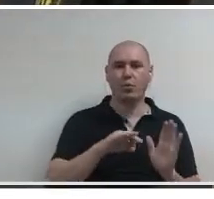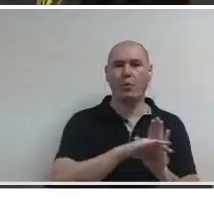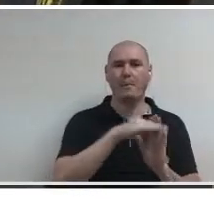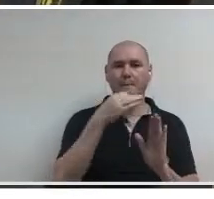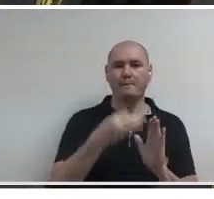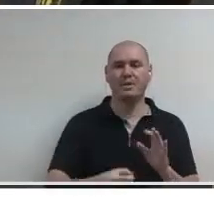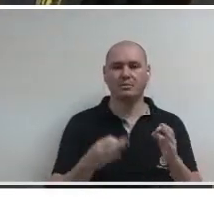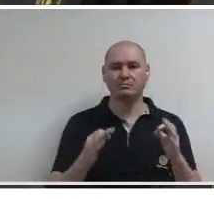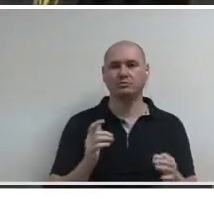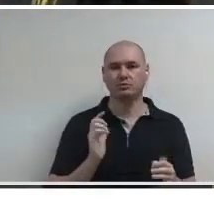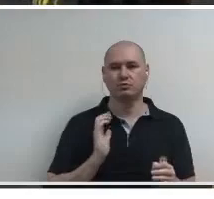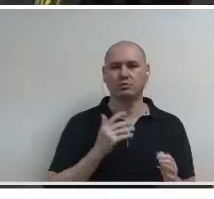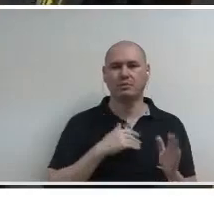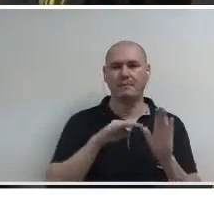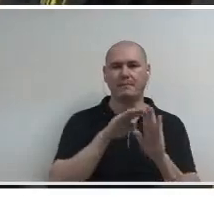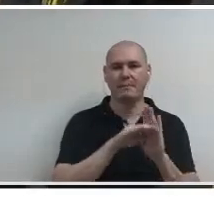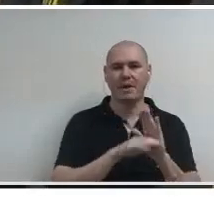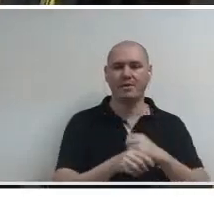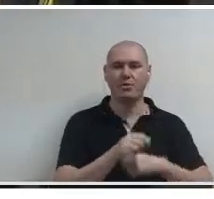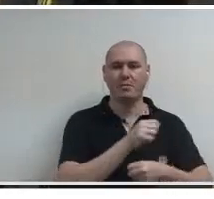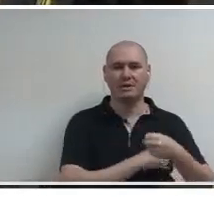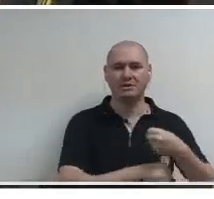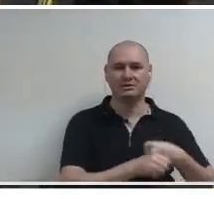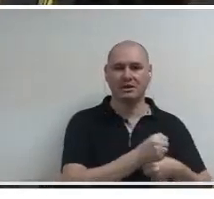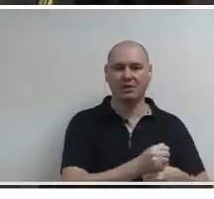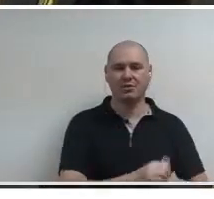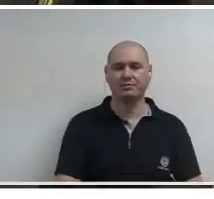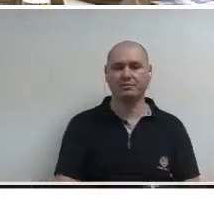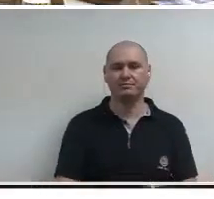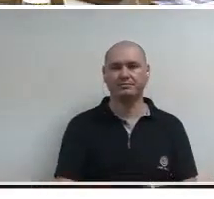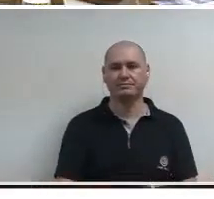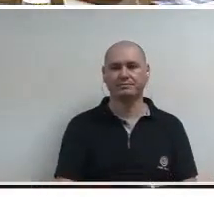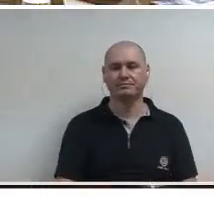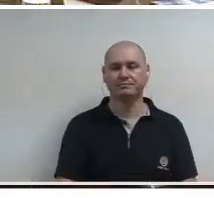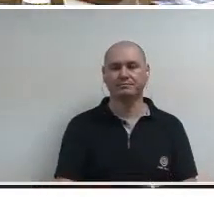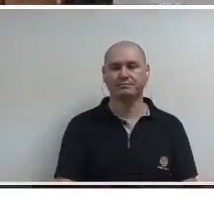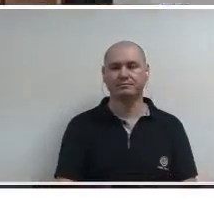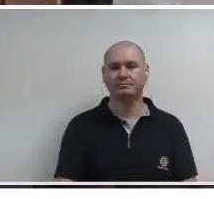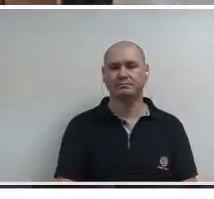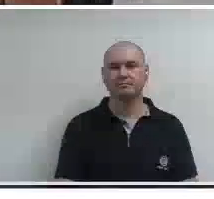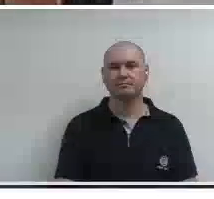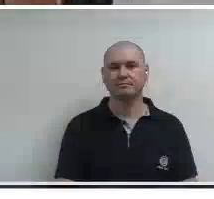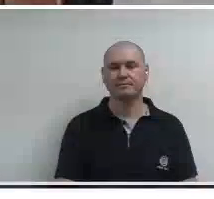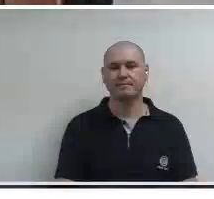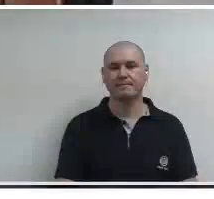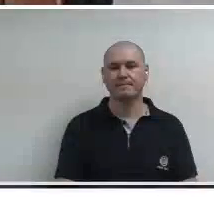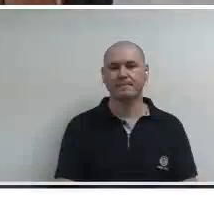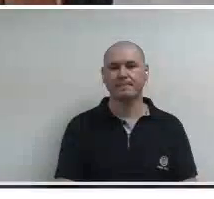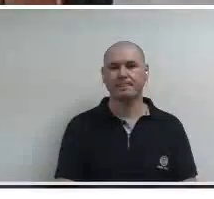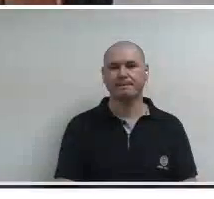bogueja, pero ya cumplí ya el calendario, pues ahí ya ministro Frete. Muy bien, ministro, muchas gracias.